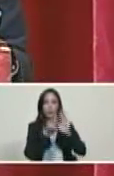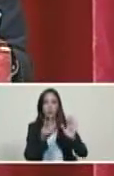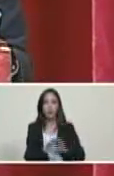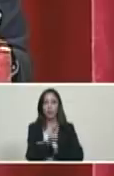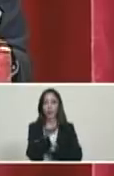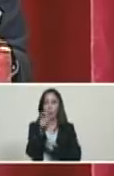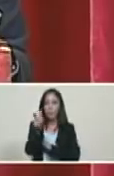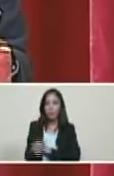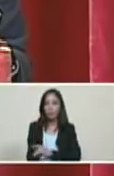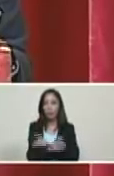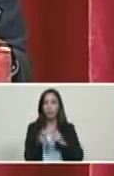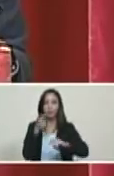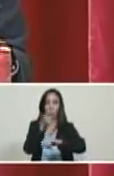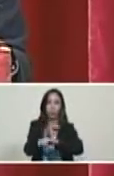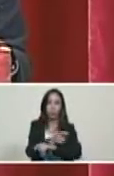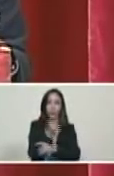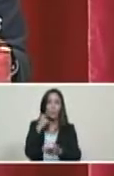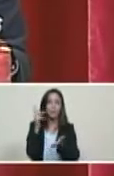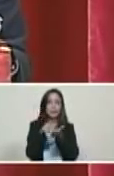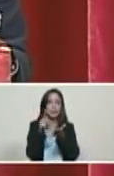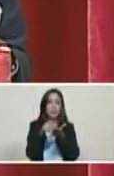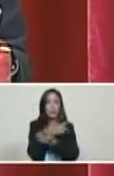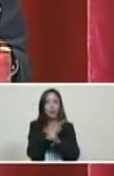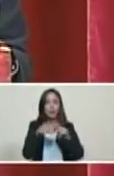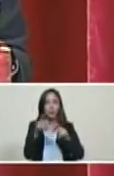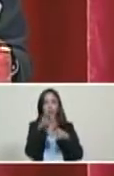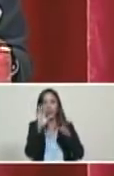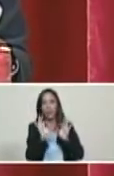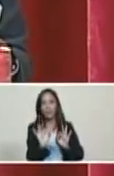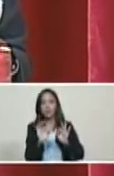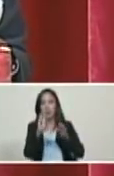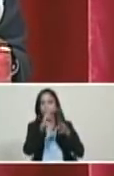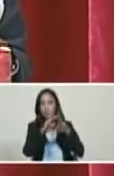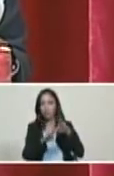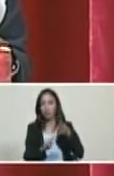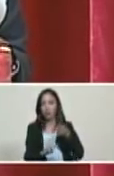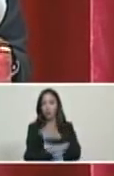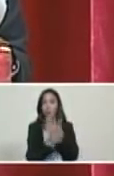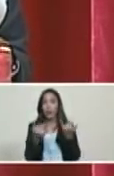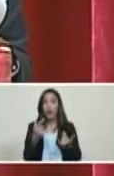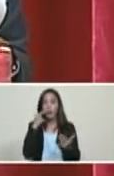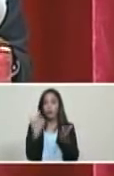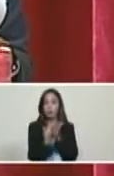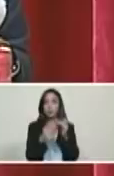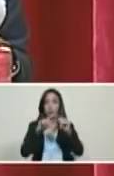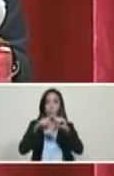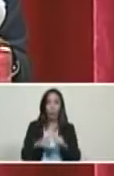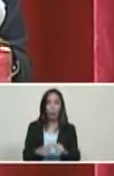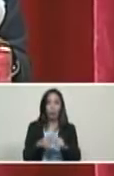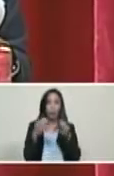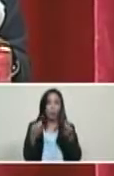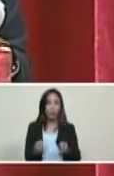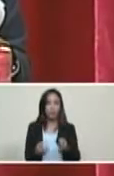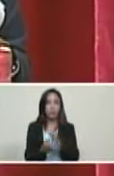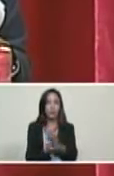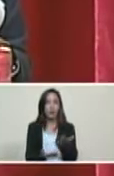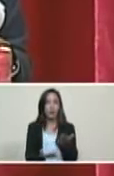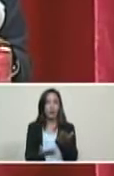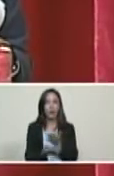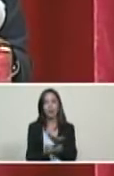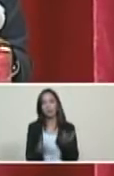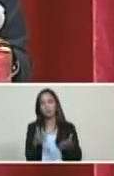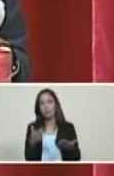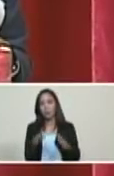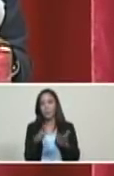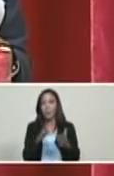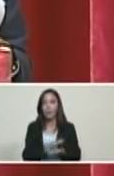23.472 participantes en las diversas especialidades. Y actualmente el programa nacional no conducente a grado